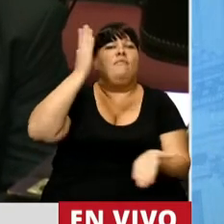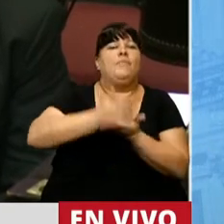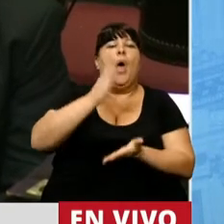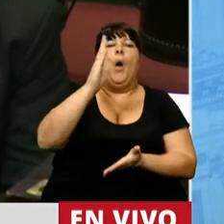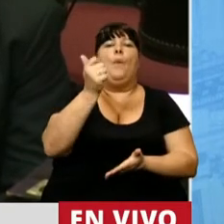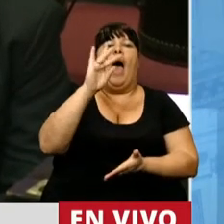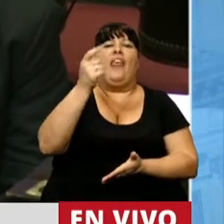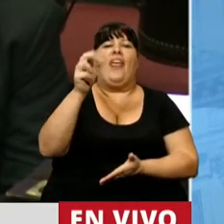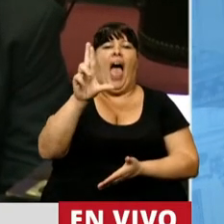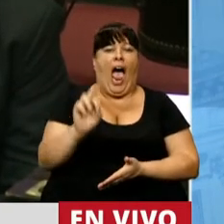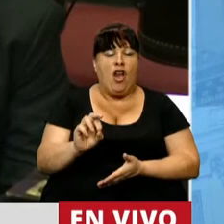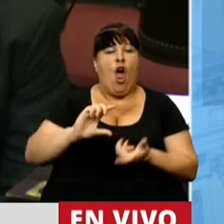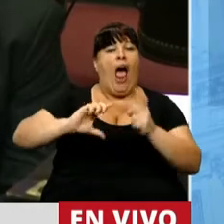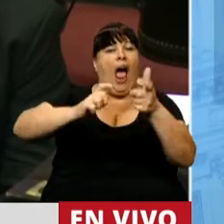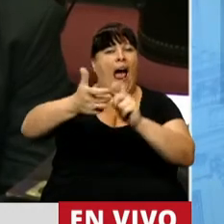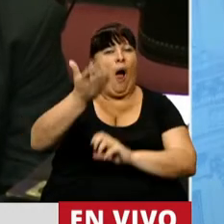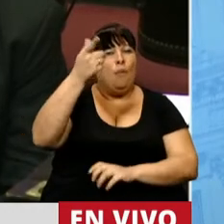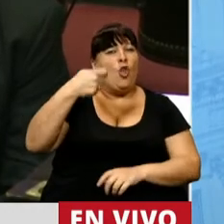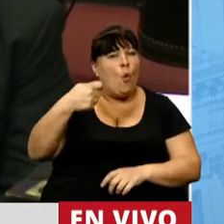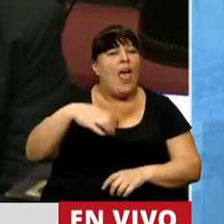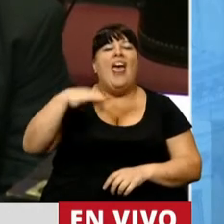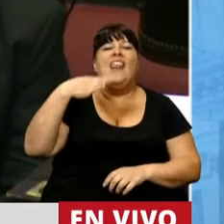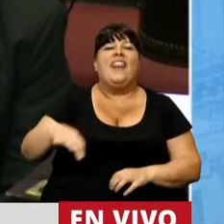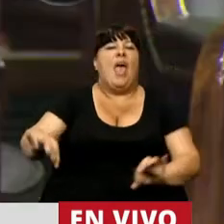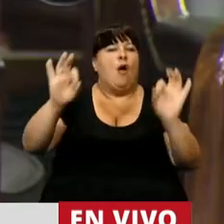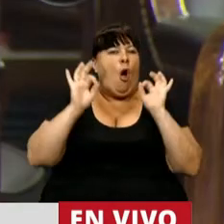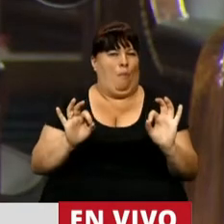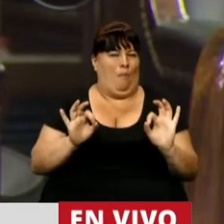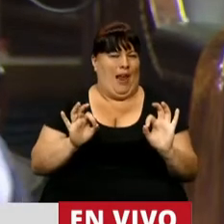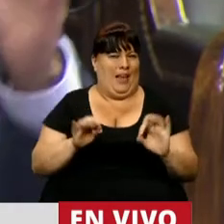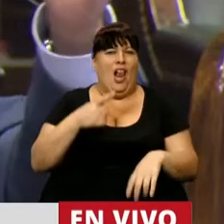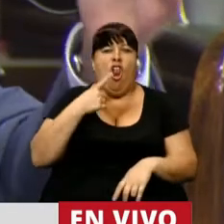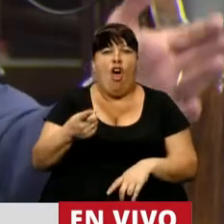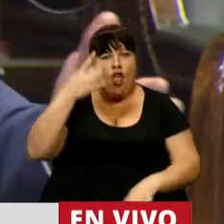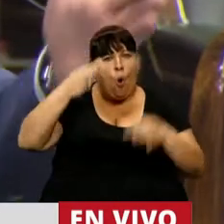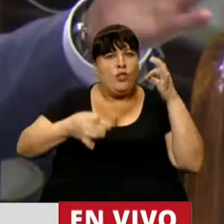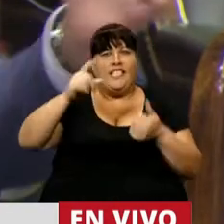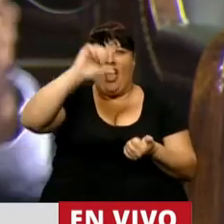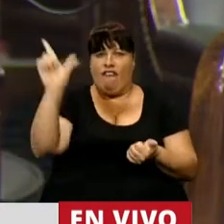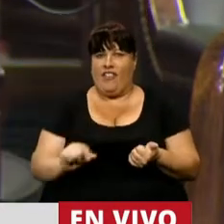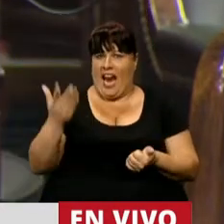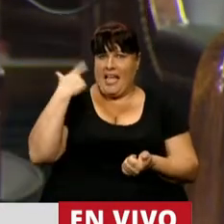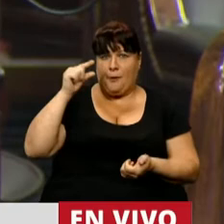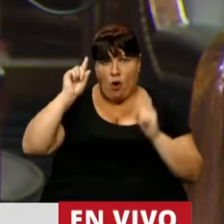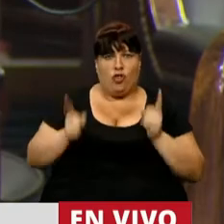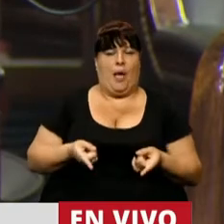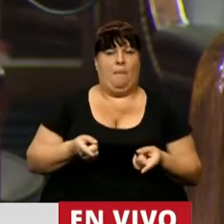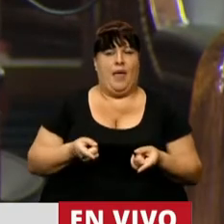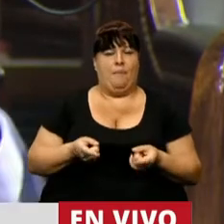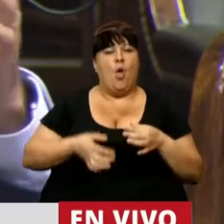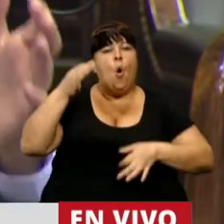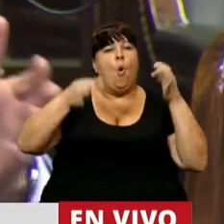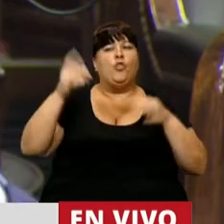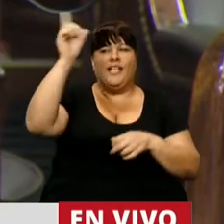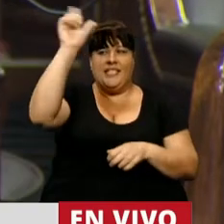Badaro, que la movilidad jubilatoria tiene que ser plena. Lo ha dicho la justicia federal recientemente, la